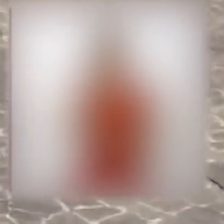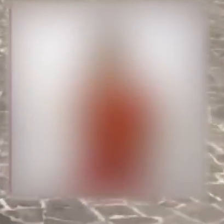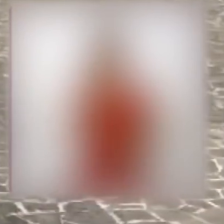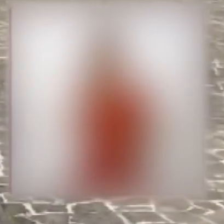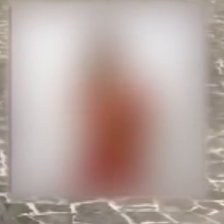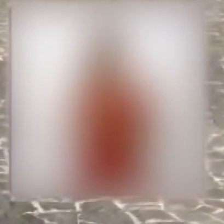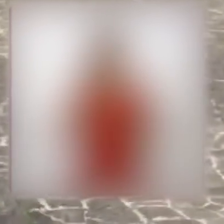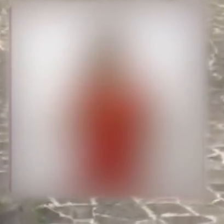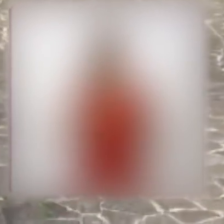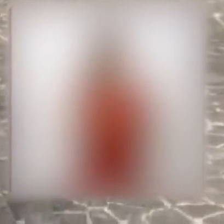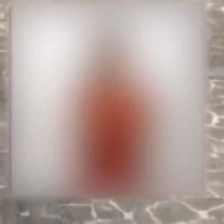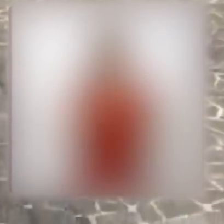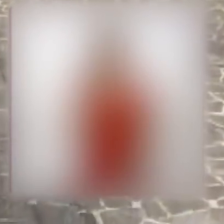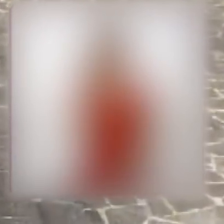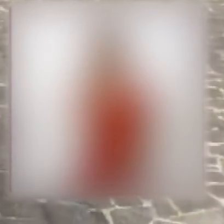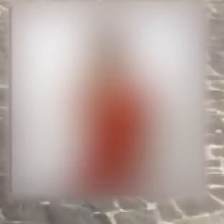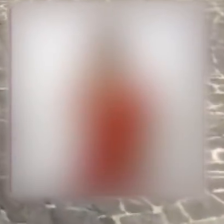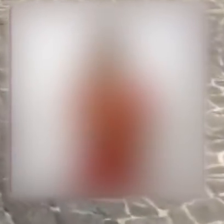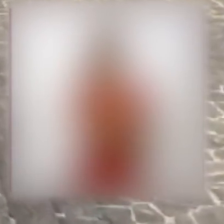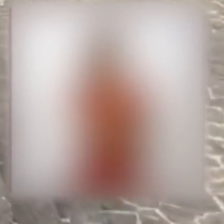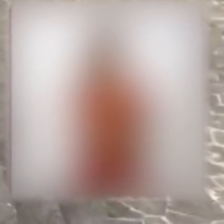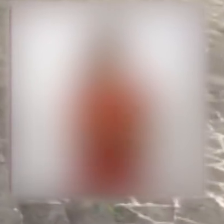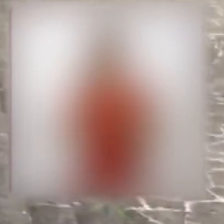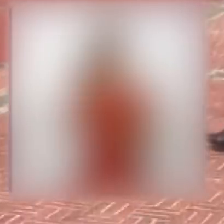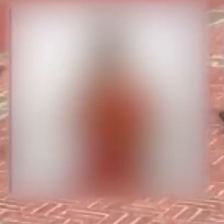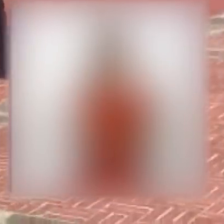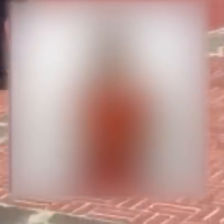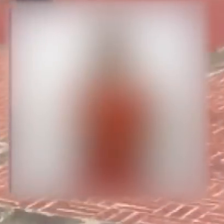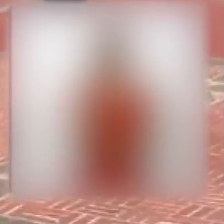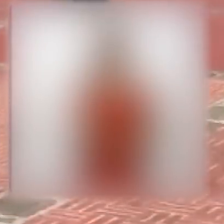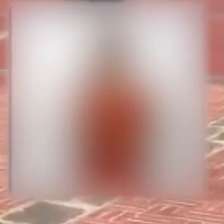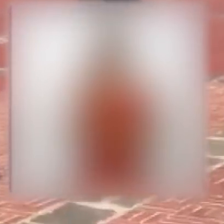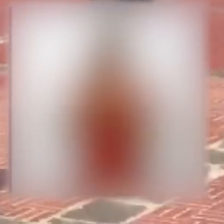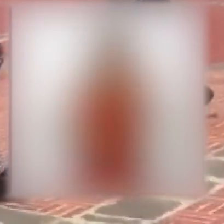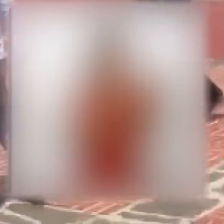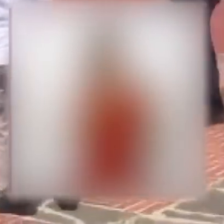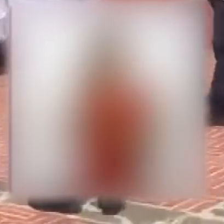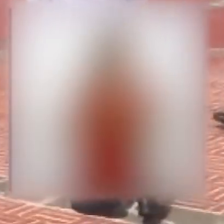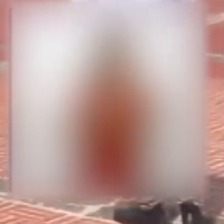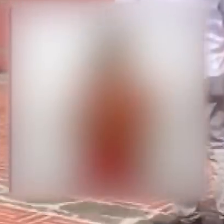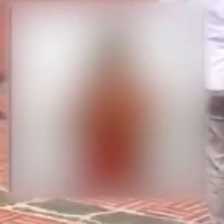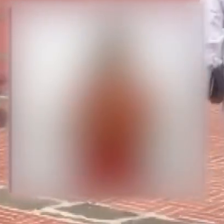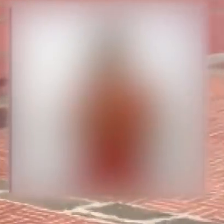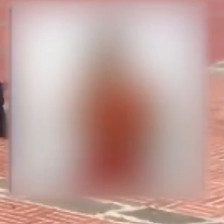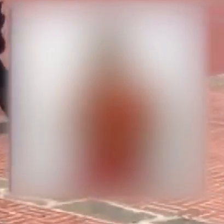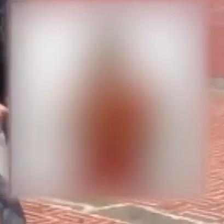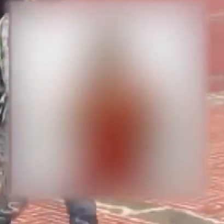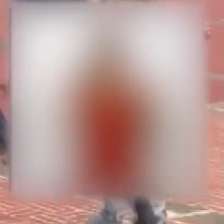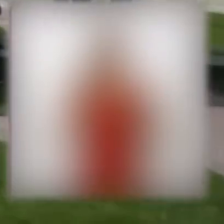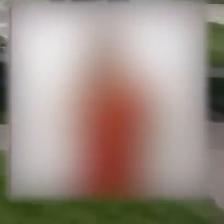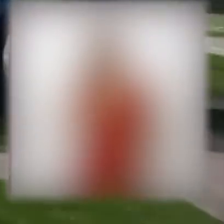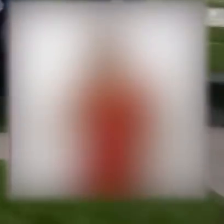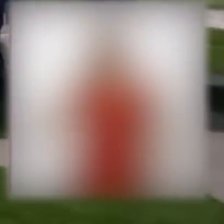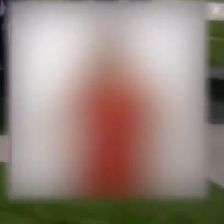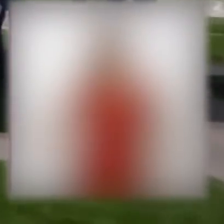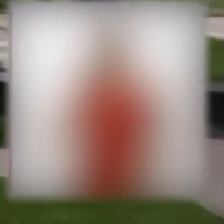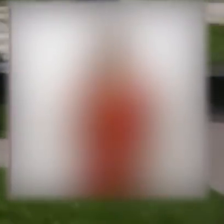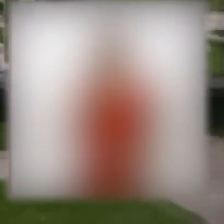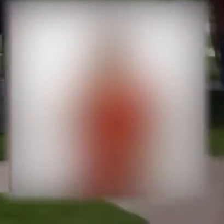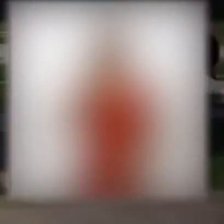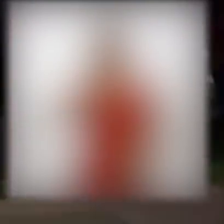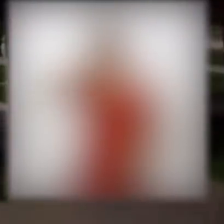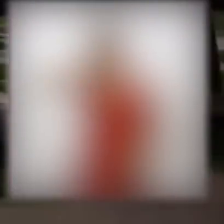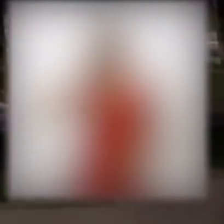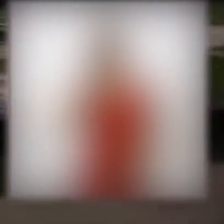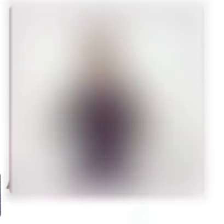El enfrentamiento dejó varios jóvenes heridos. En solidaridad, las comunidades de diversas facultades acordaron realizar un